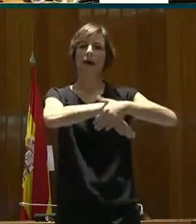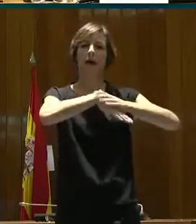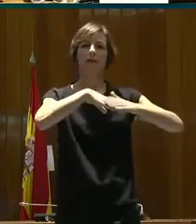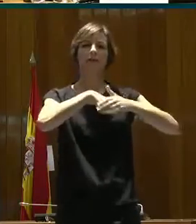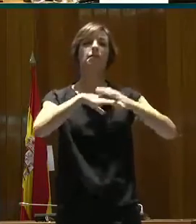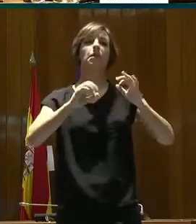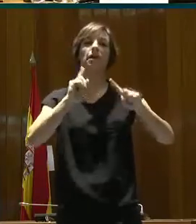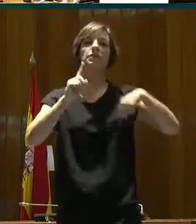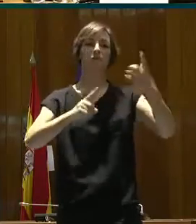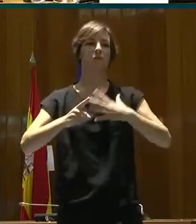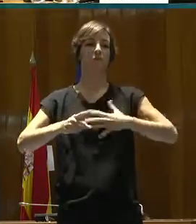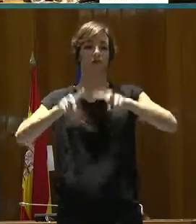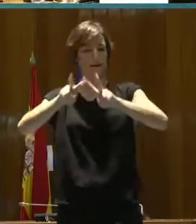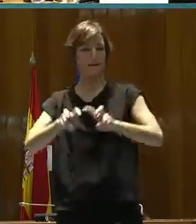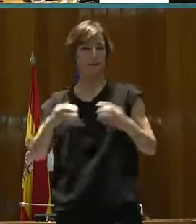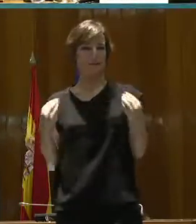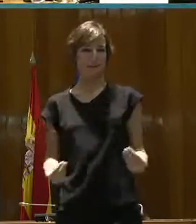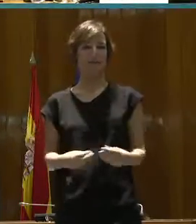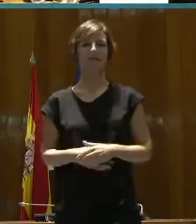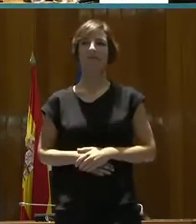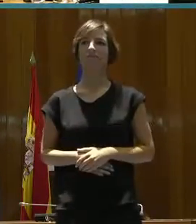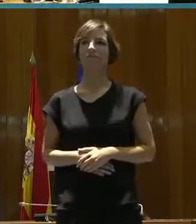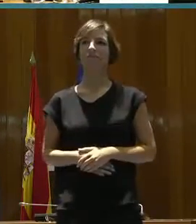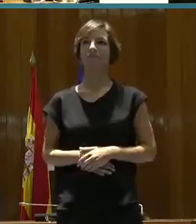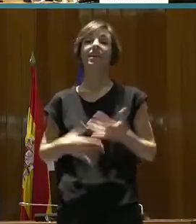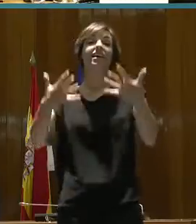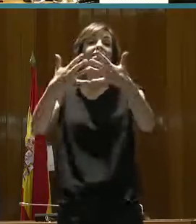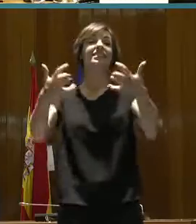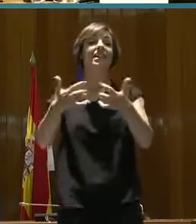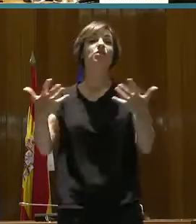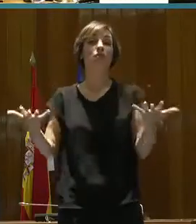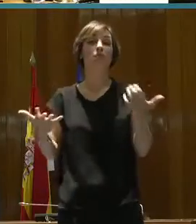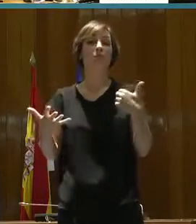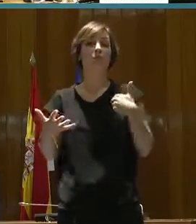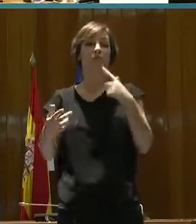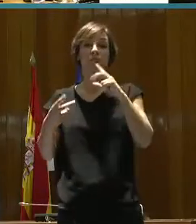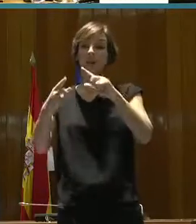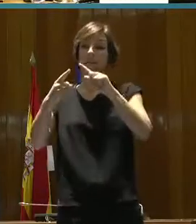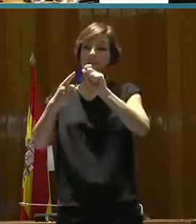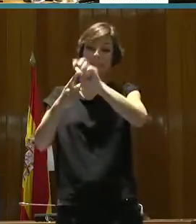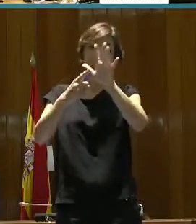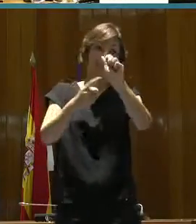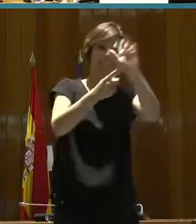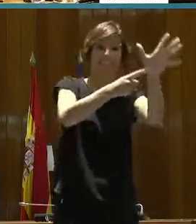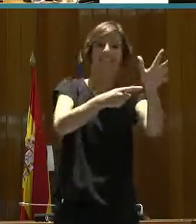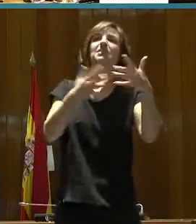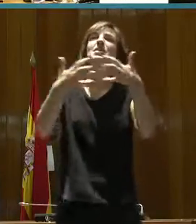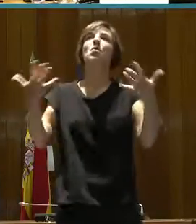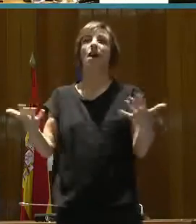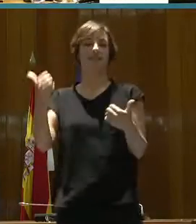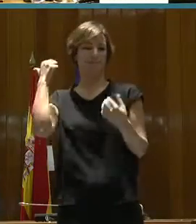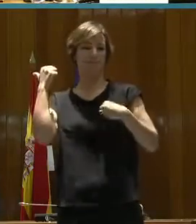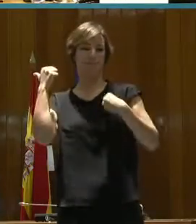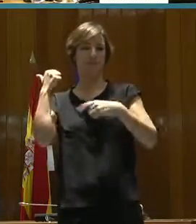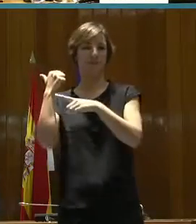poder realizar nuestro análisis. Y el texto que encontraríamos en esa subsección sería el siguiente, donde se nos